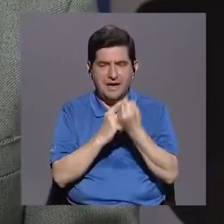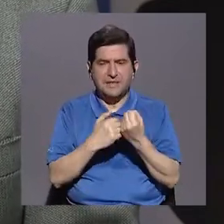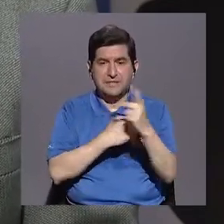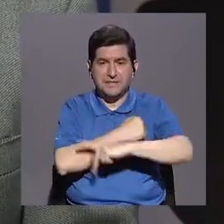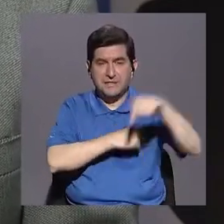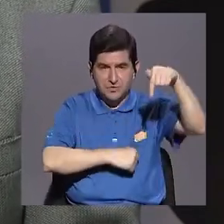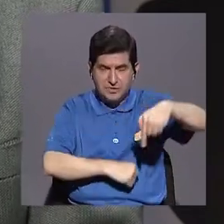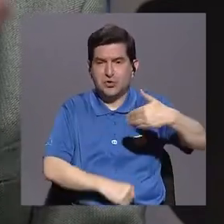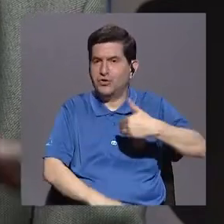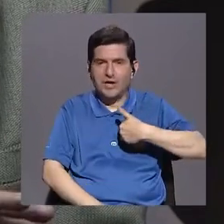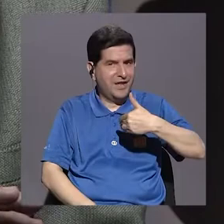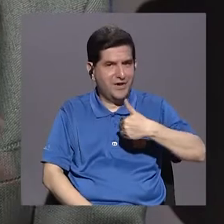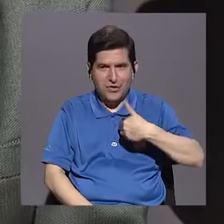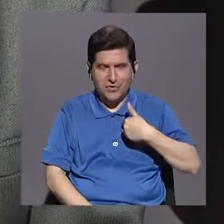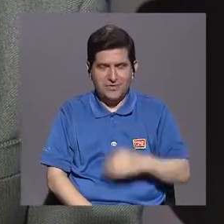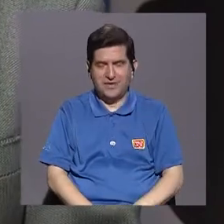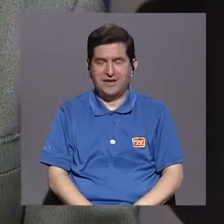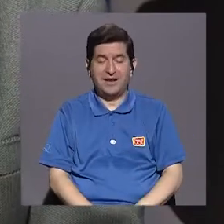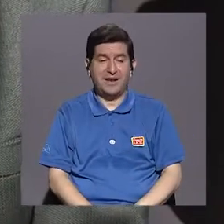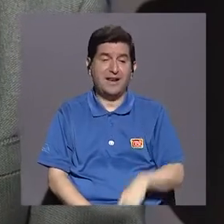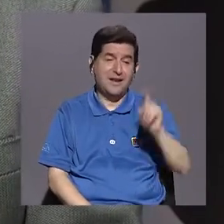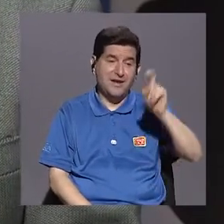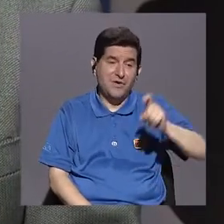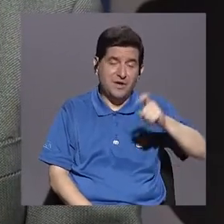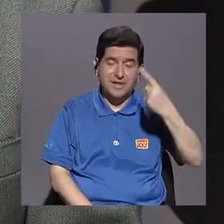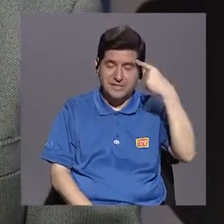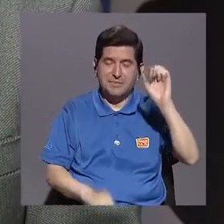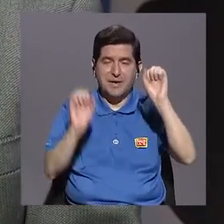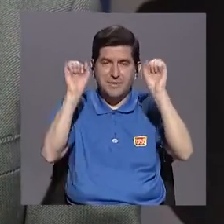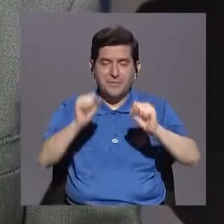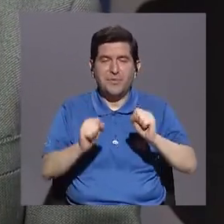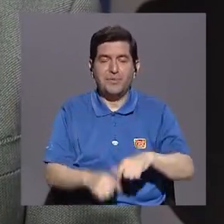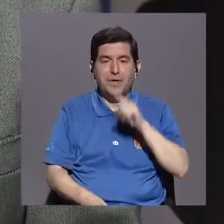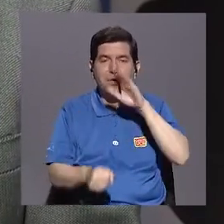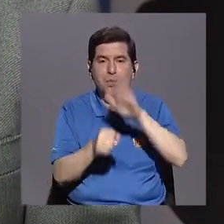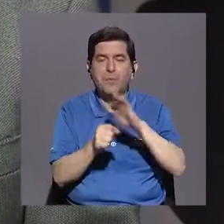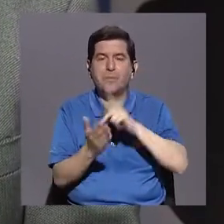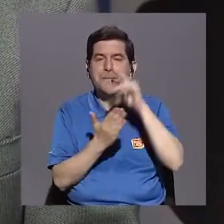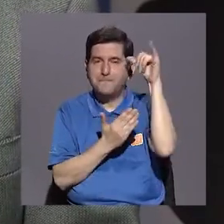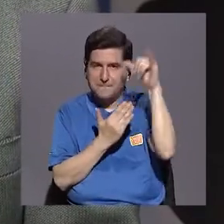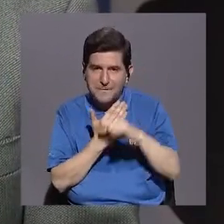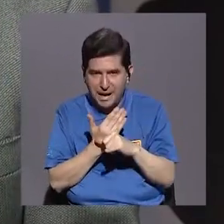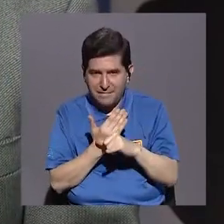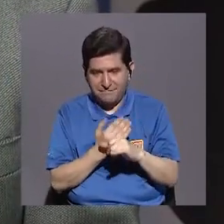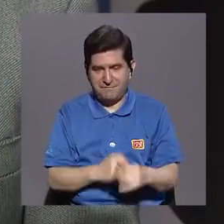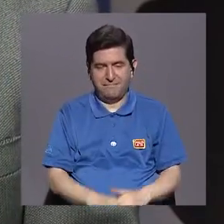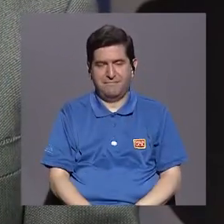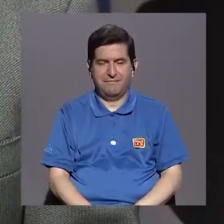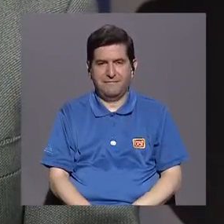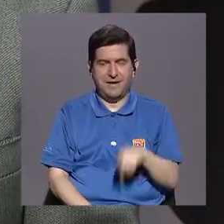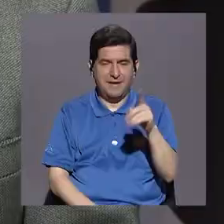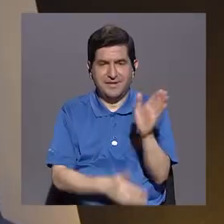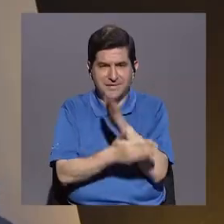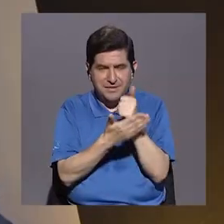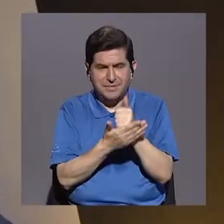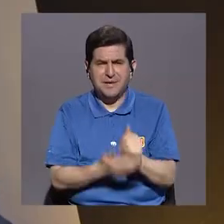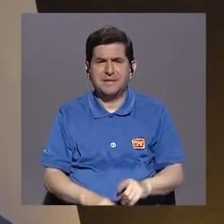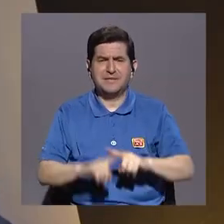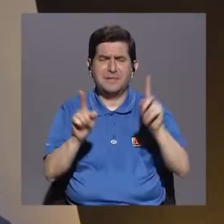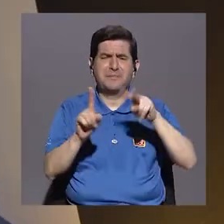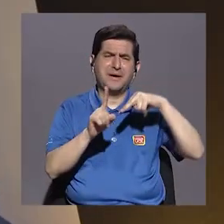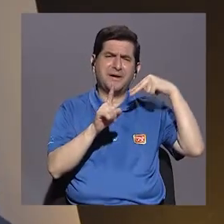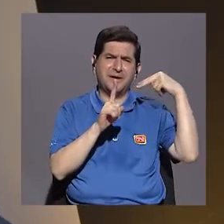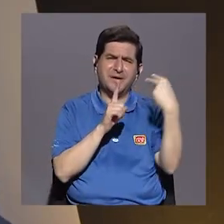país que no tendríamos el cacao para ser el chocolate si esa es la parte de junto a esta autonomía